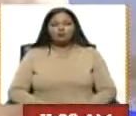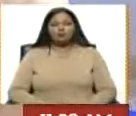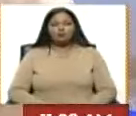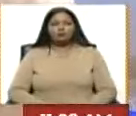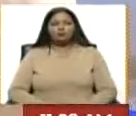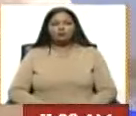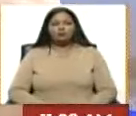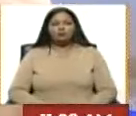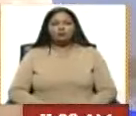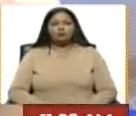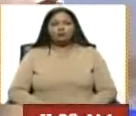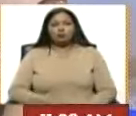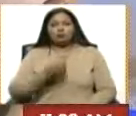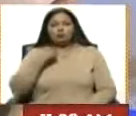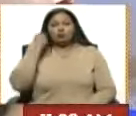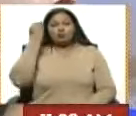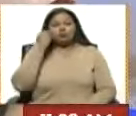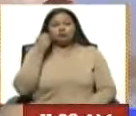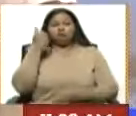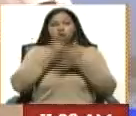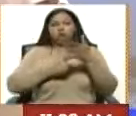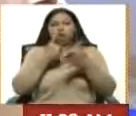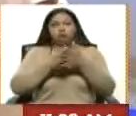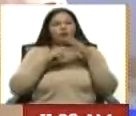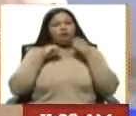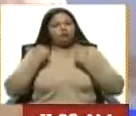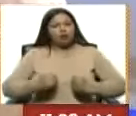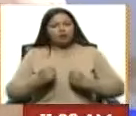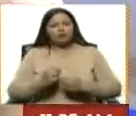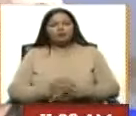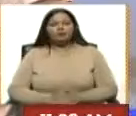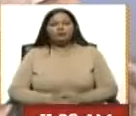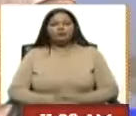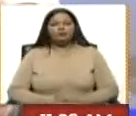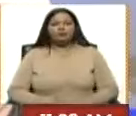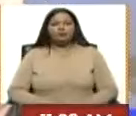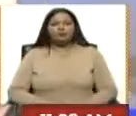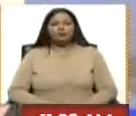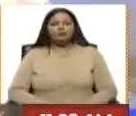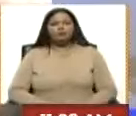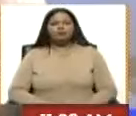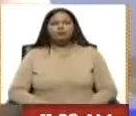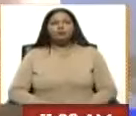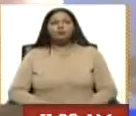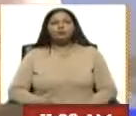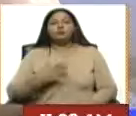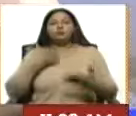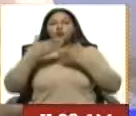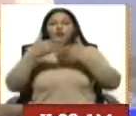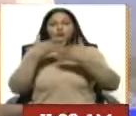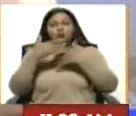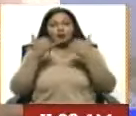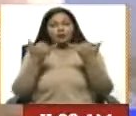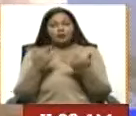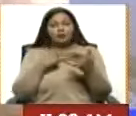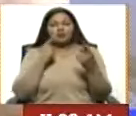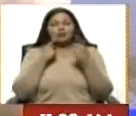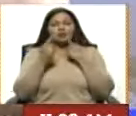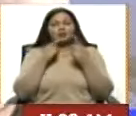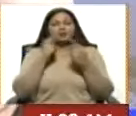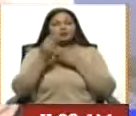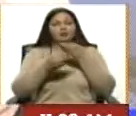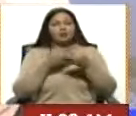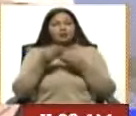una gran batalla. En más, tenemos una gran batalla en ese sentido. Yo lo conversaba en una entrevista hace